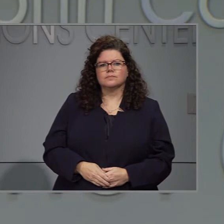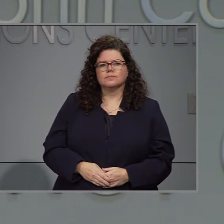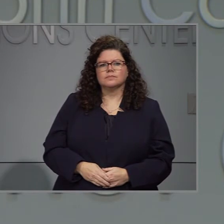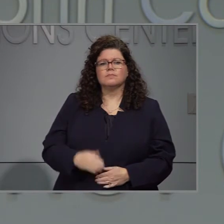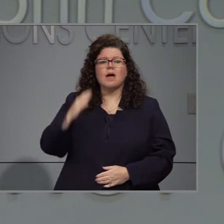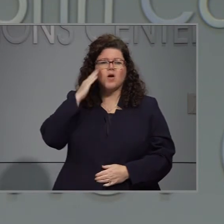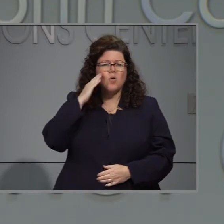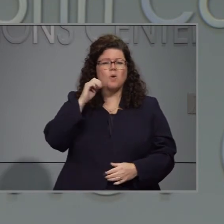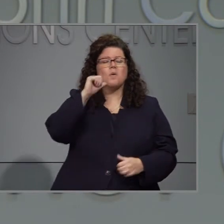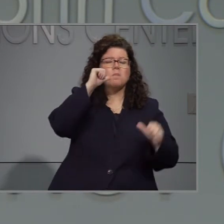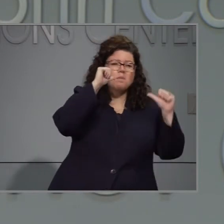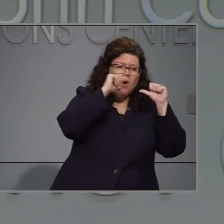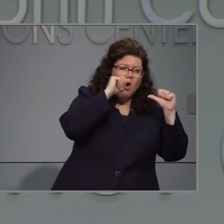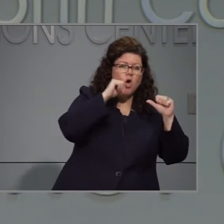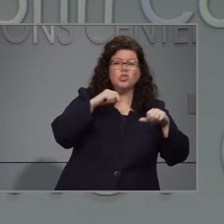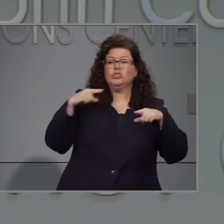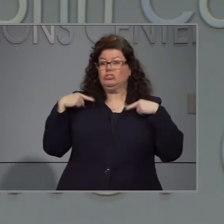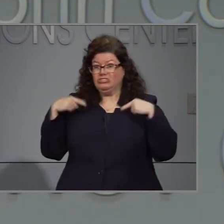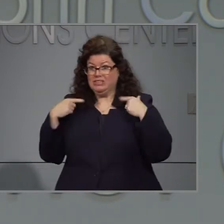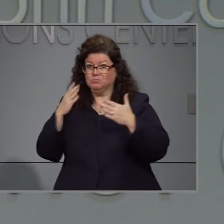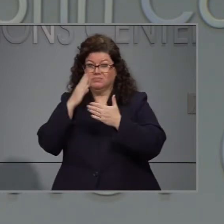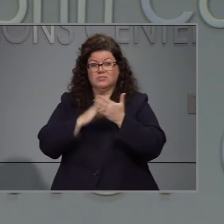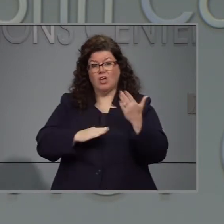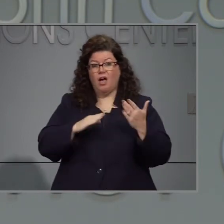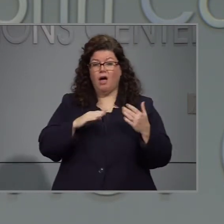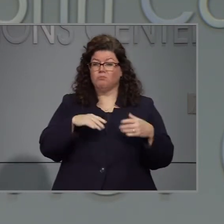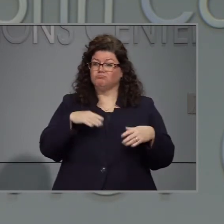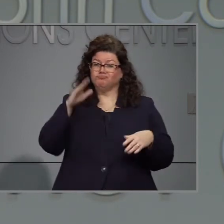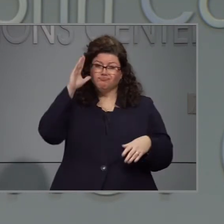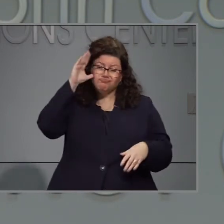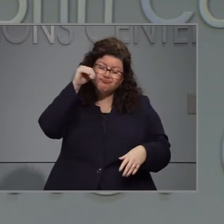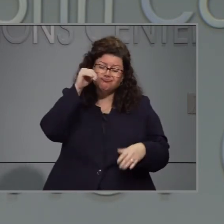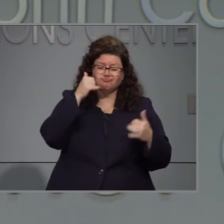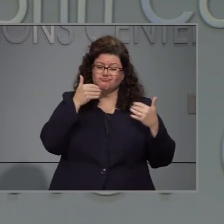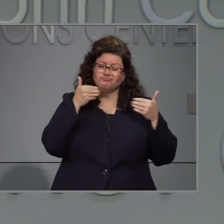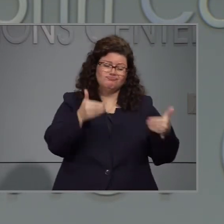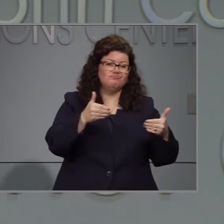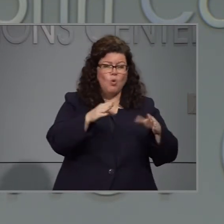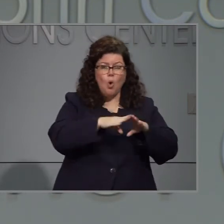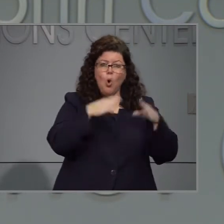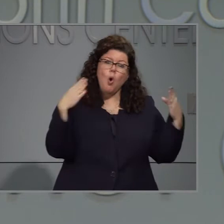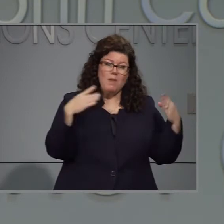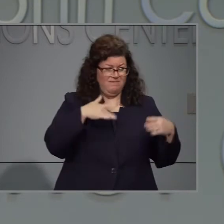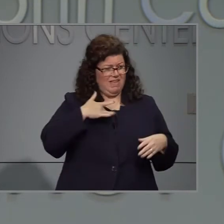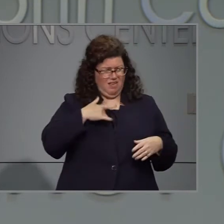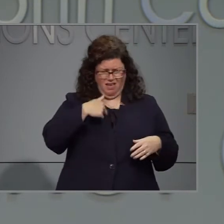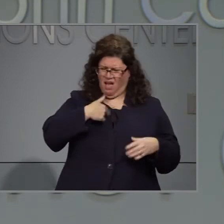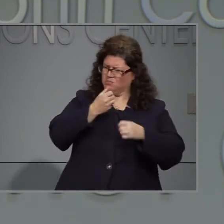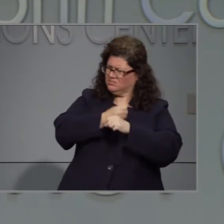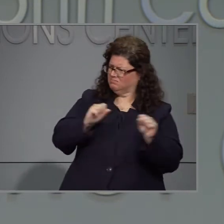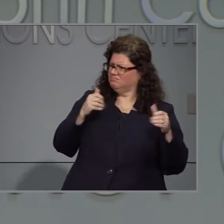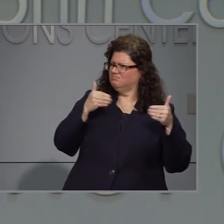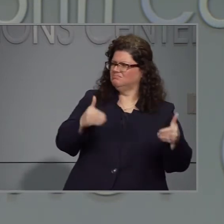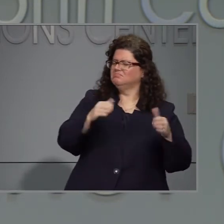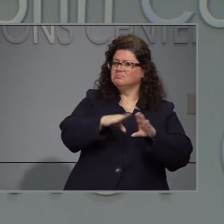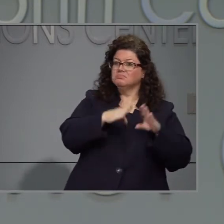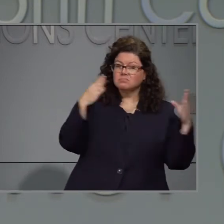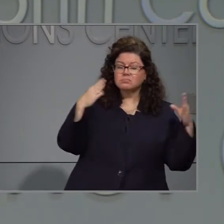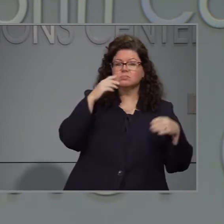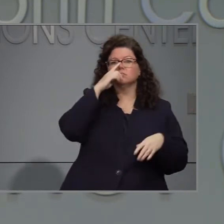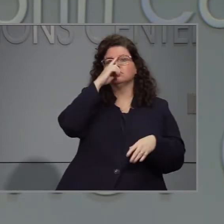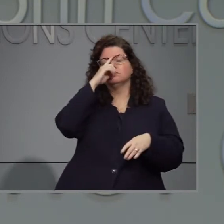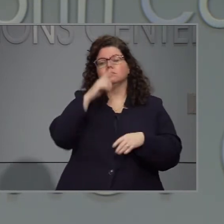Muchos de nosotros hemos escuchado y visto bares de acuerdo a la orden ejecutiva y hacen las cosas de manera segura.